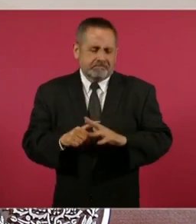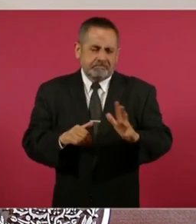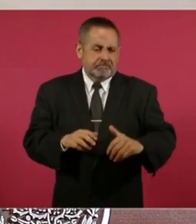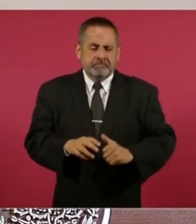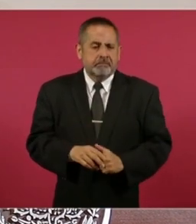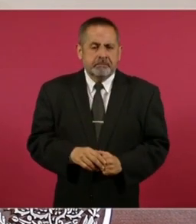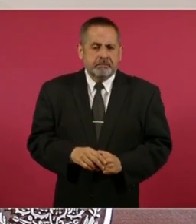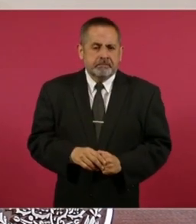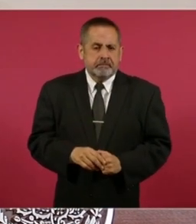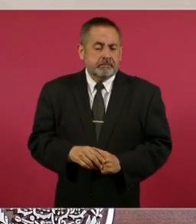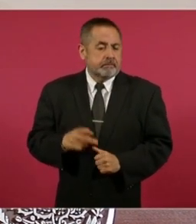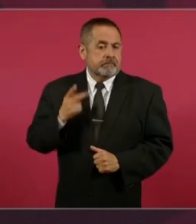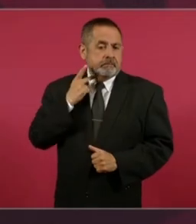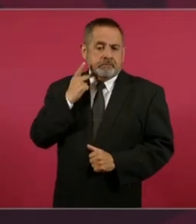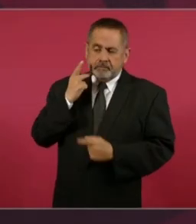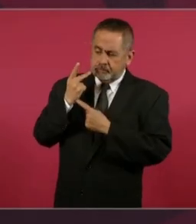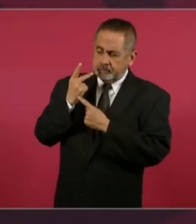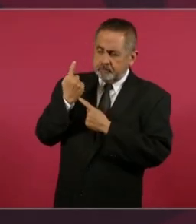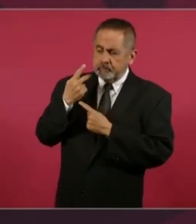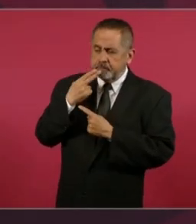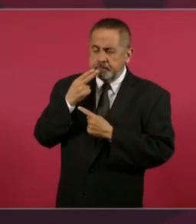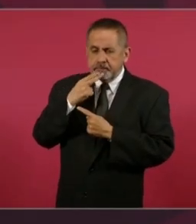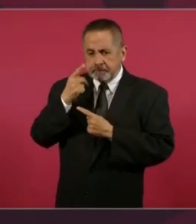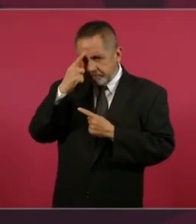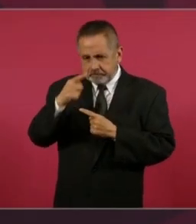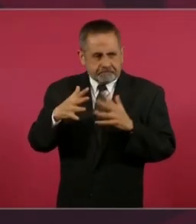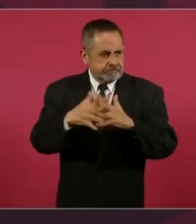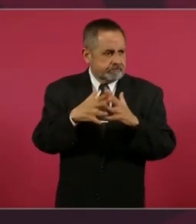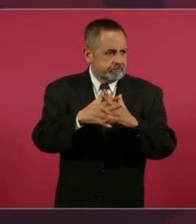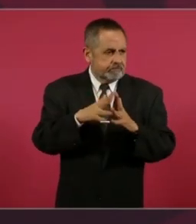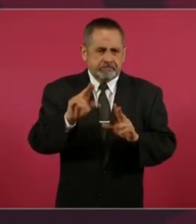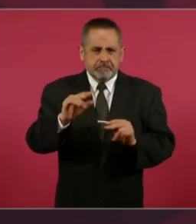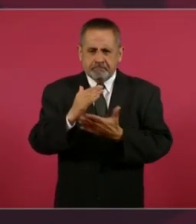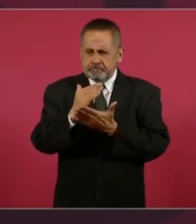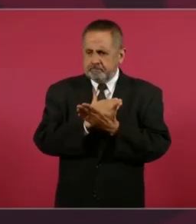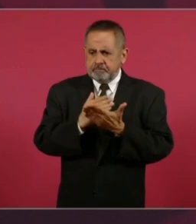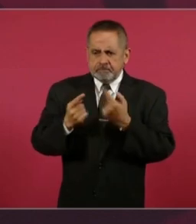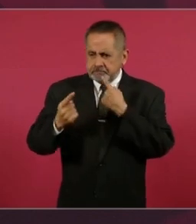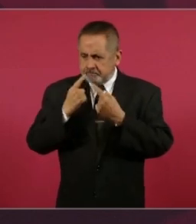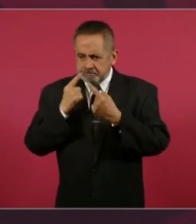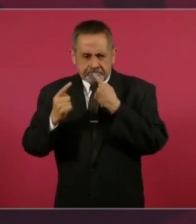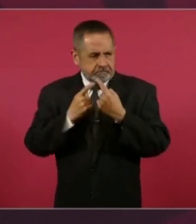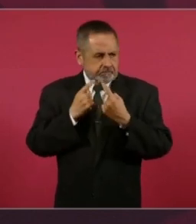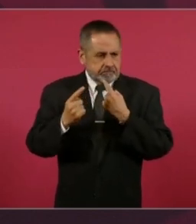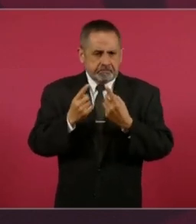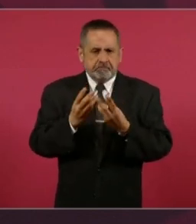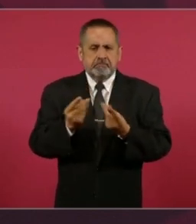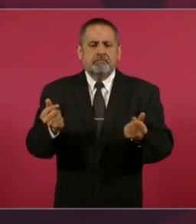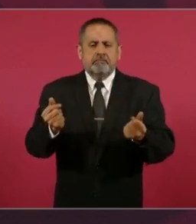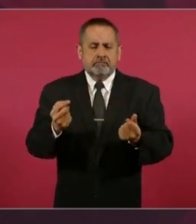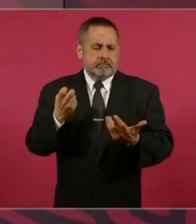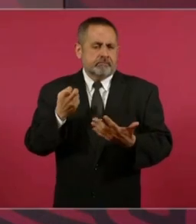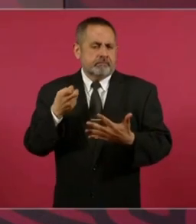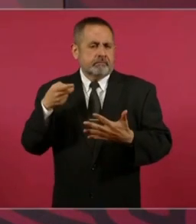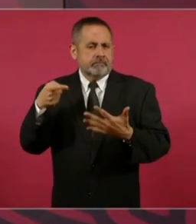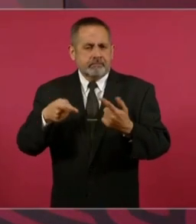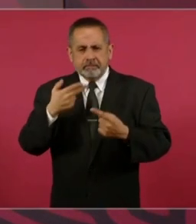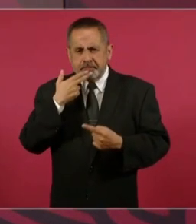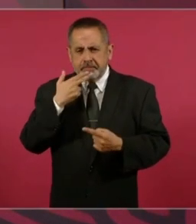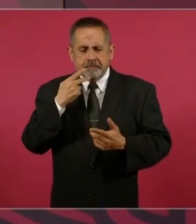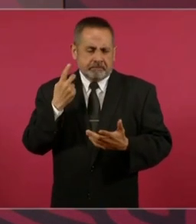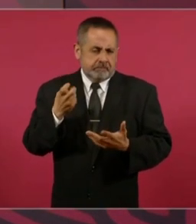política se inventó para evitar la guerra entre otras